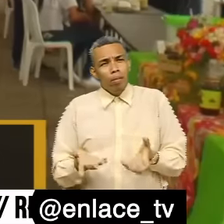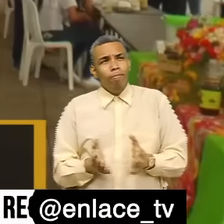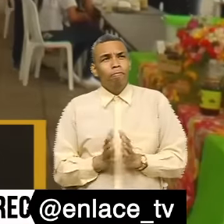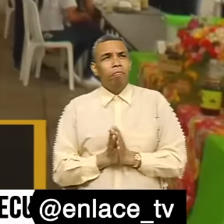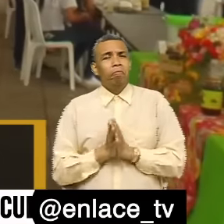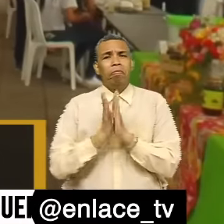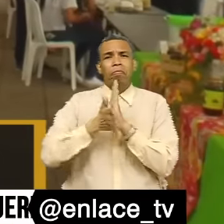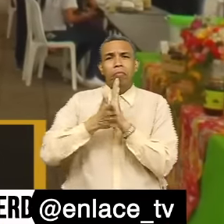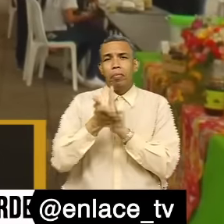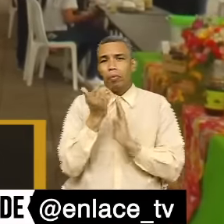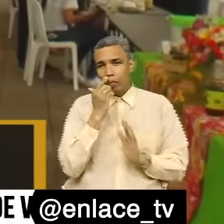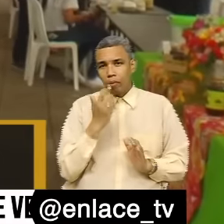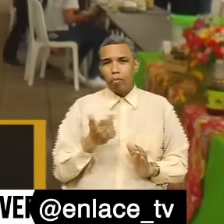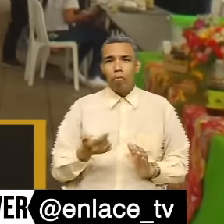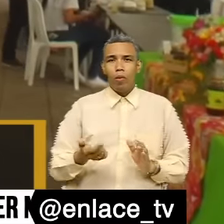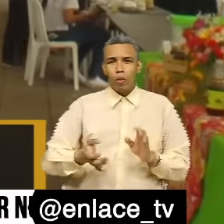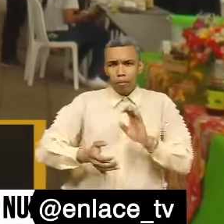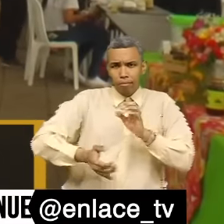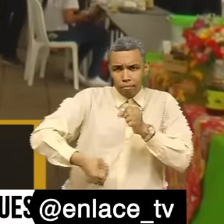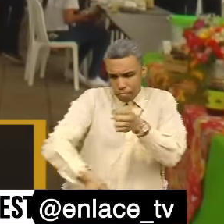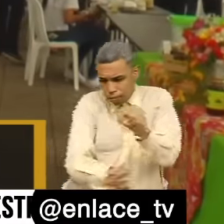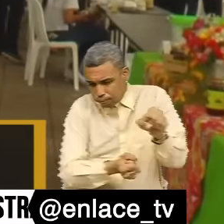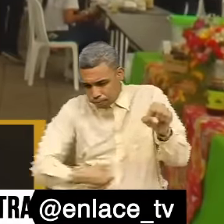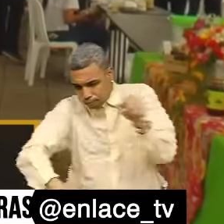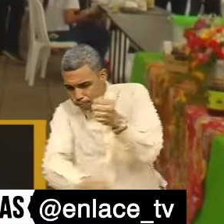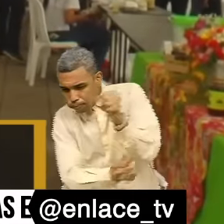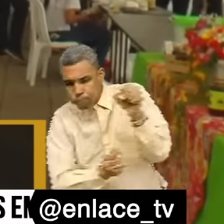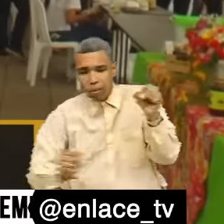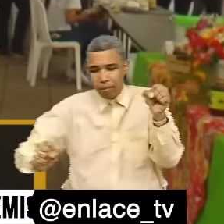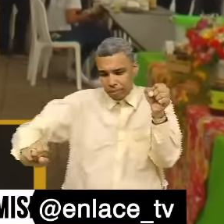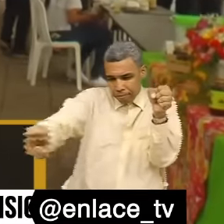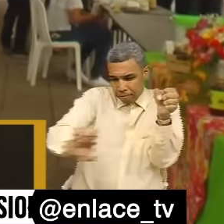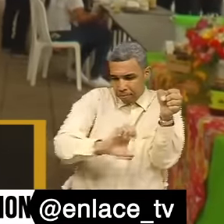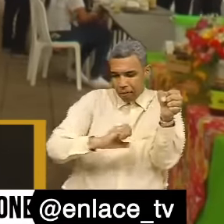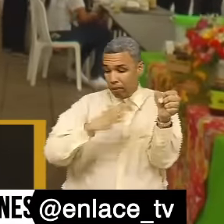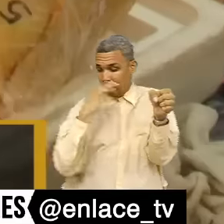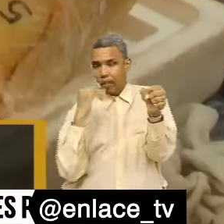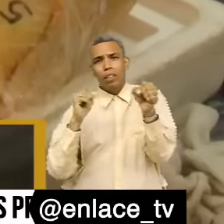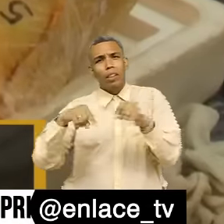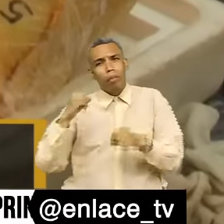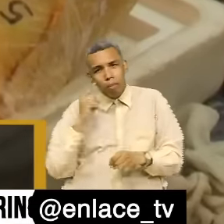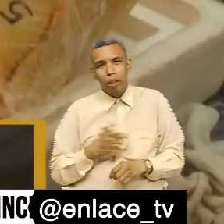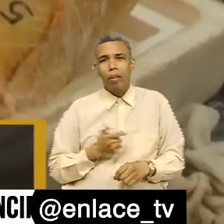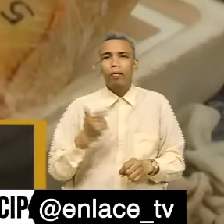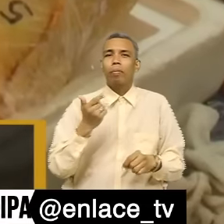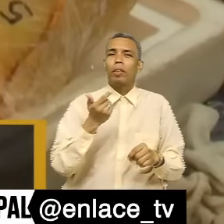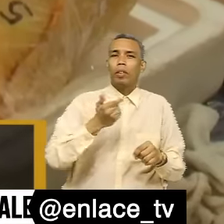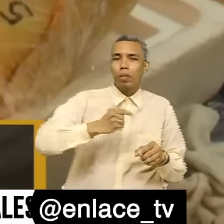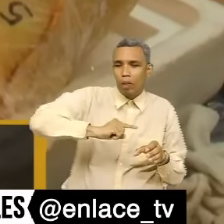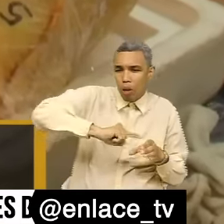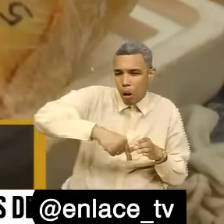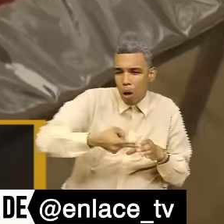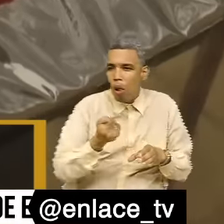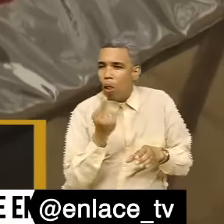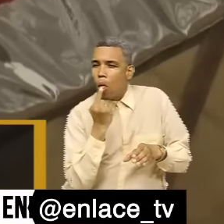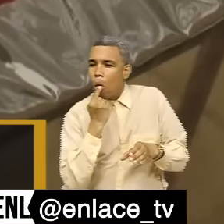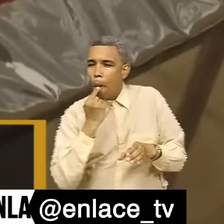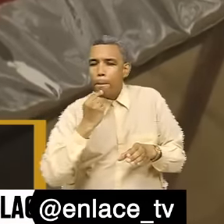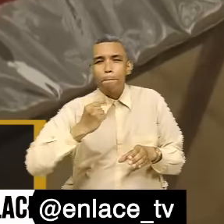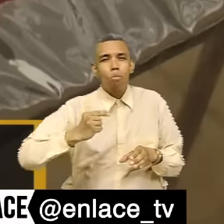encontramos desinfectantes, todos los derivados de la miel de abejas, lechona, lácteos, gallinas criollas,